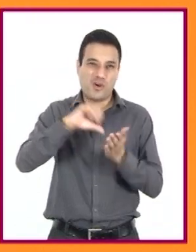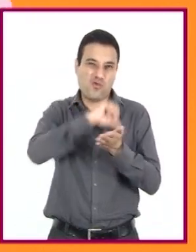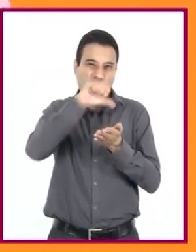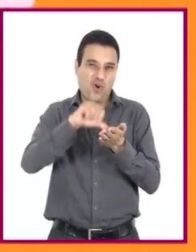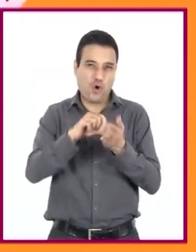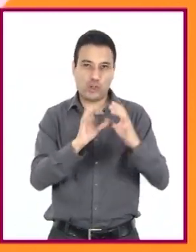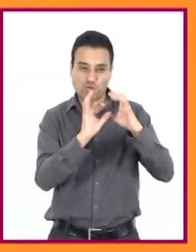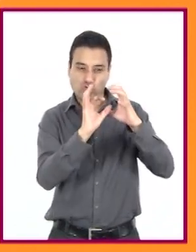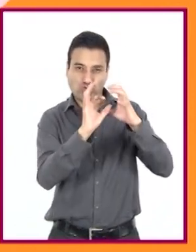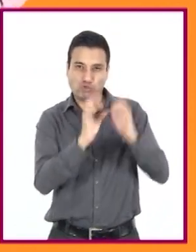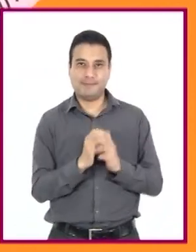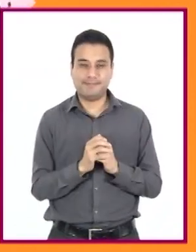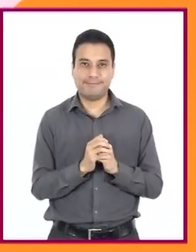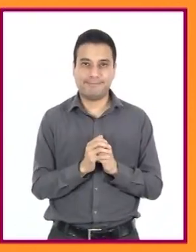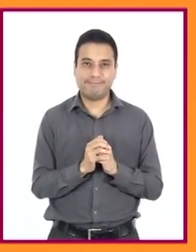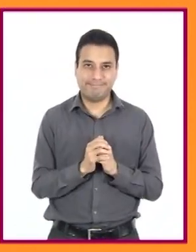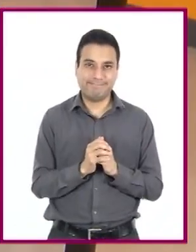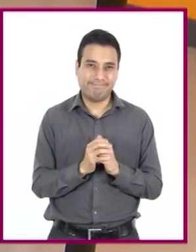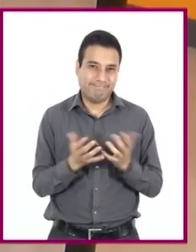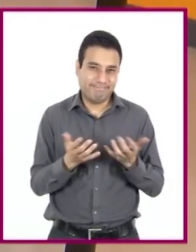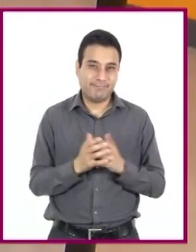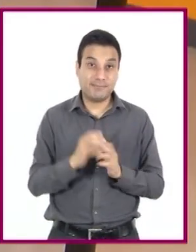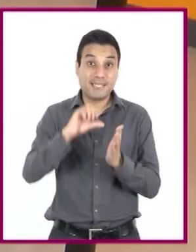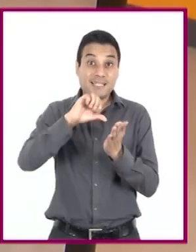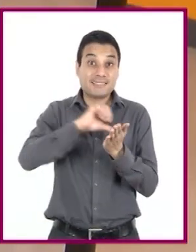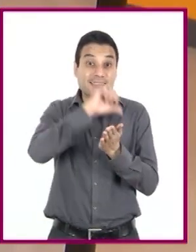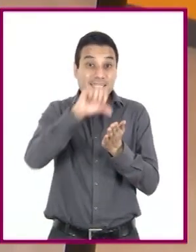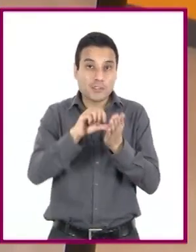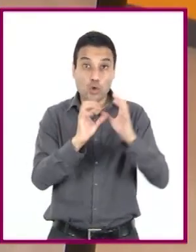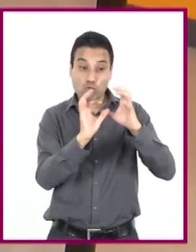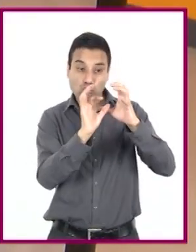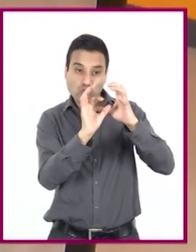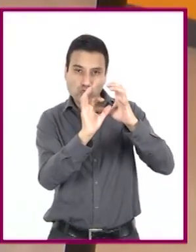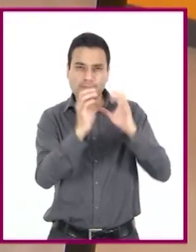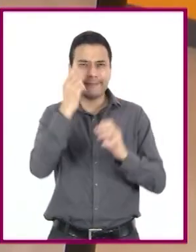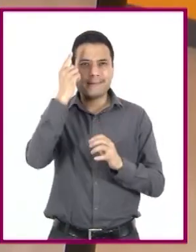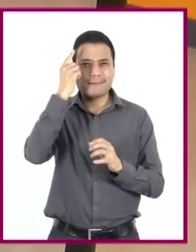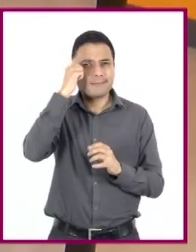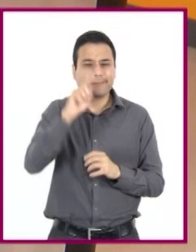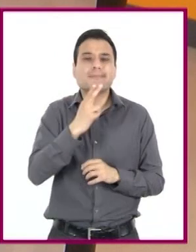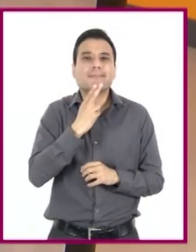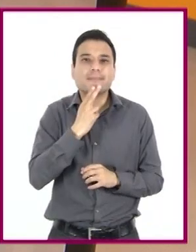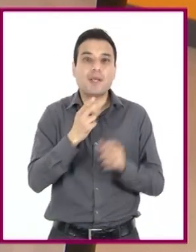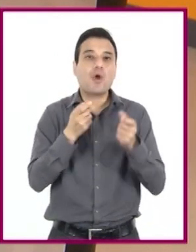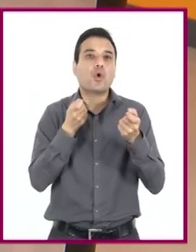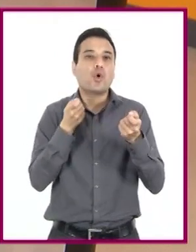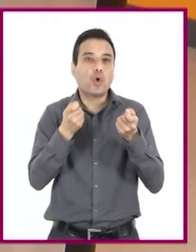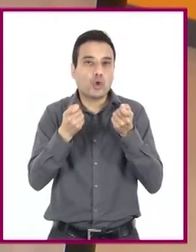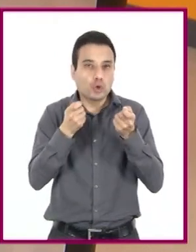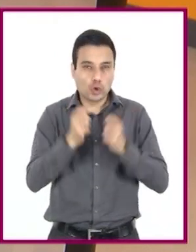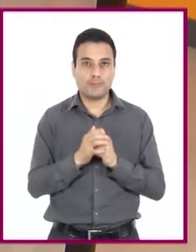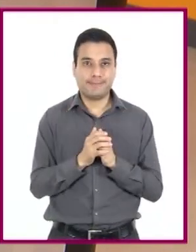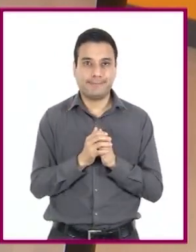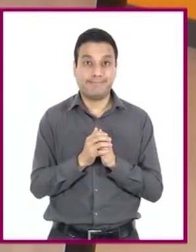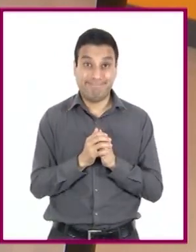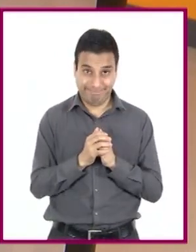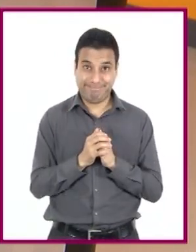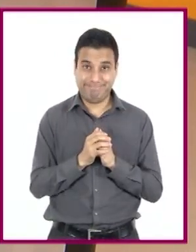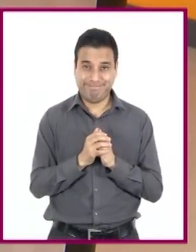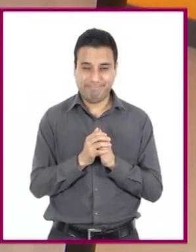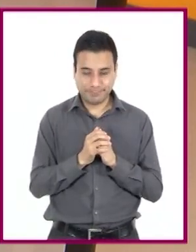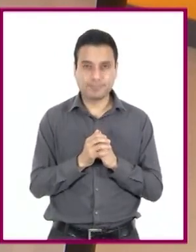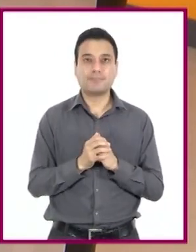Por eso, es considerado el centro de control de la célula. Además, este organelo es el que diferencia a